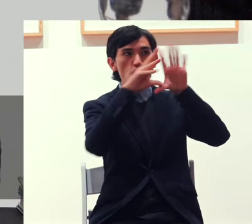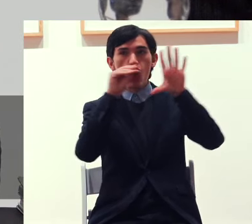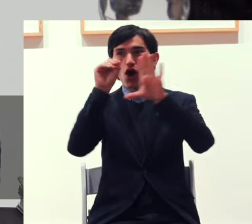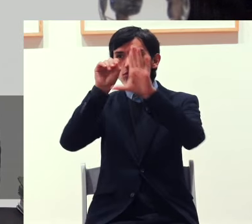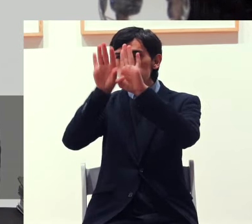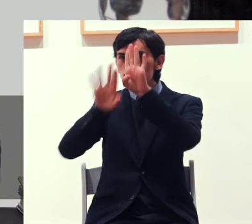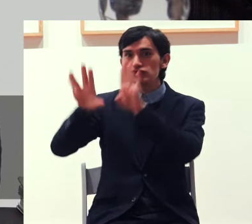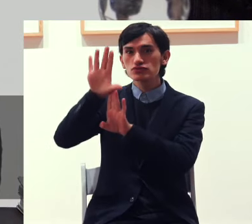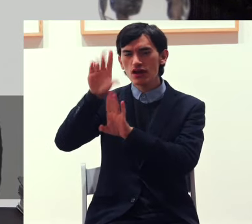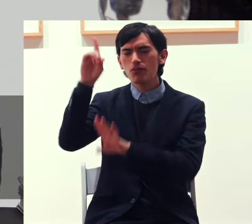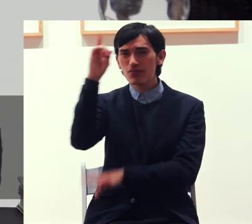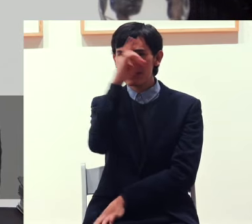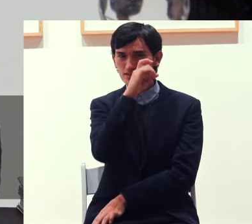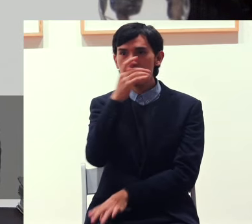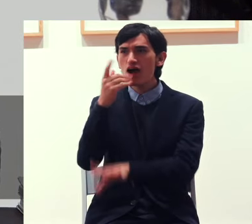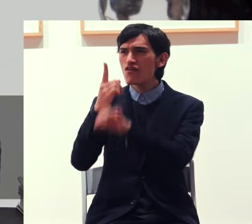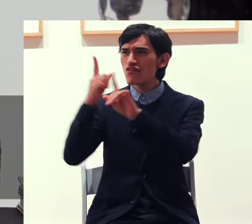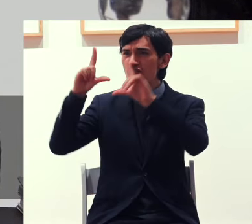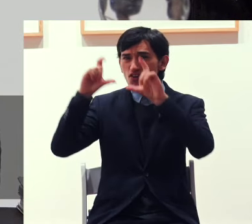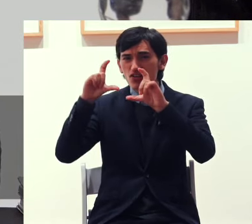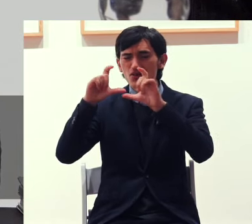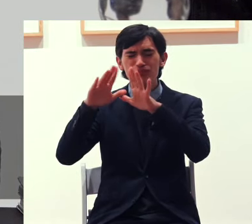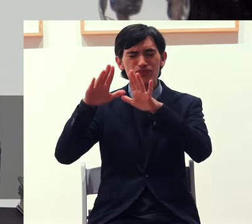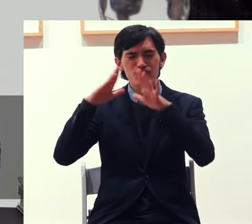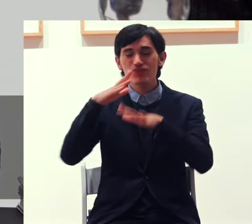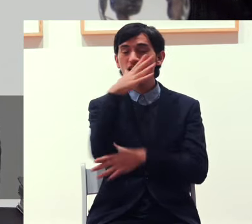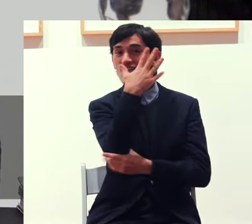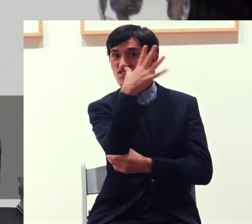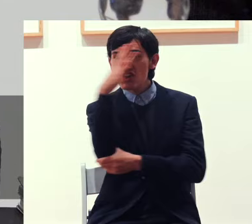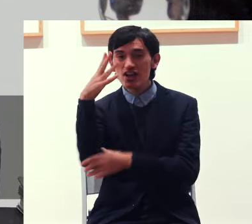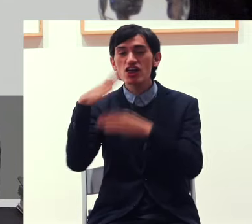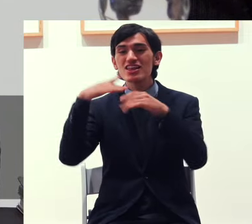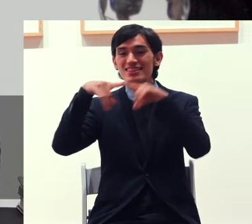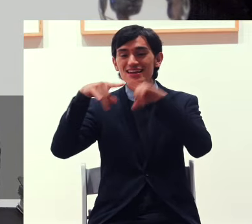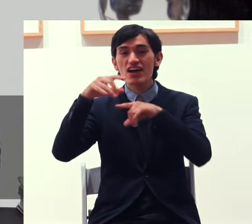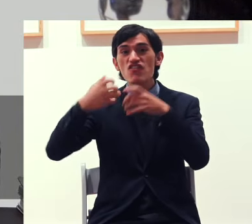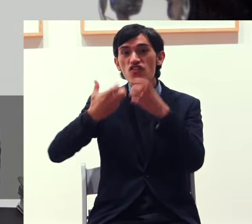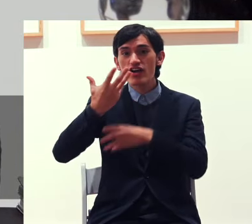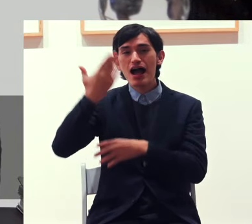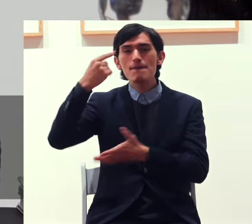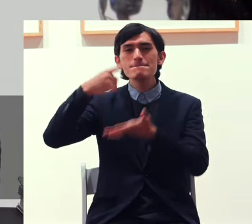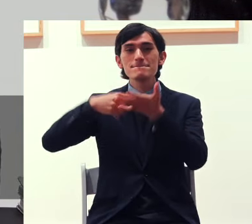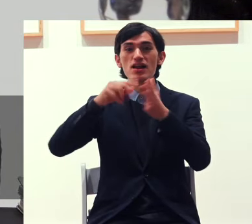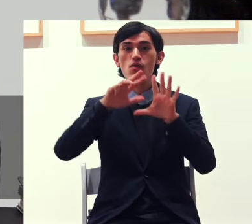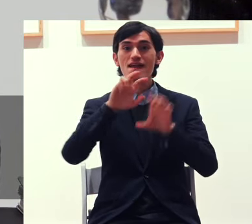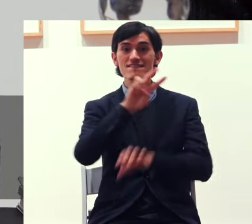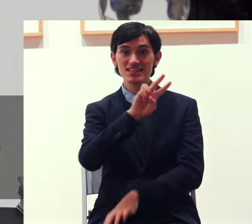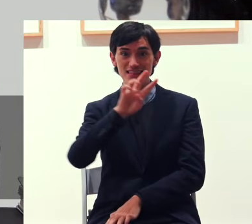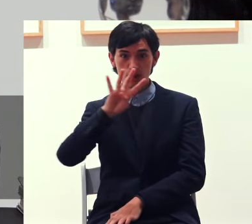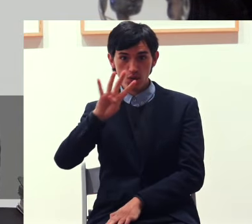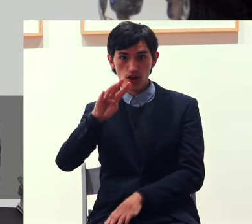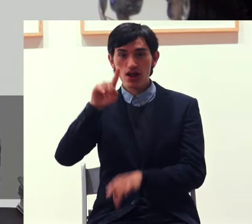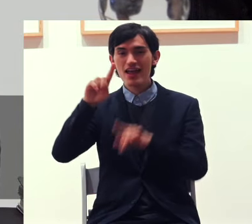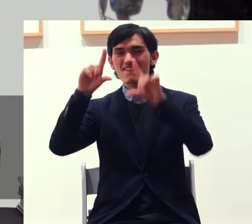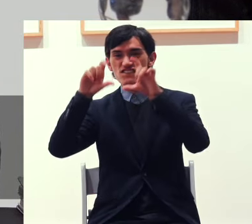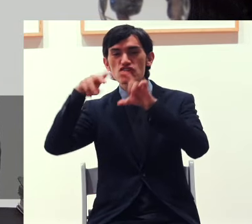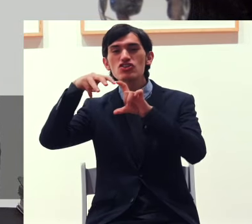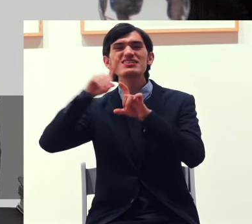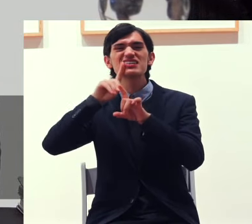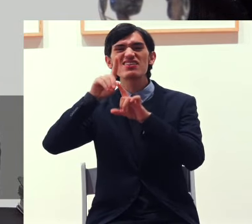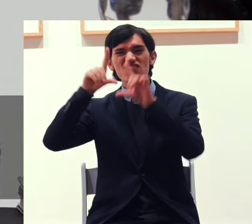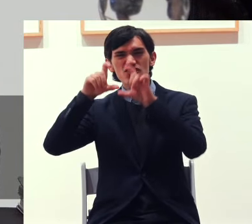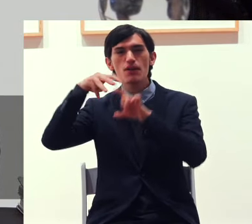Eduardo Vilches. Existe una fotografía fantástica de un bosque en Tierra del Fuego, tomada en 1924